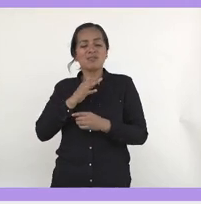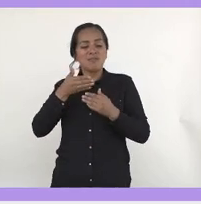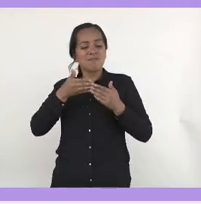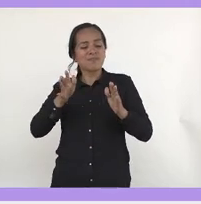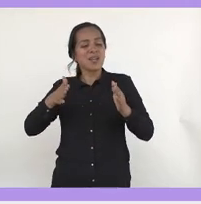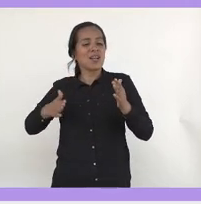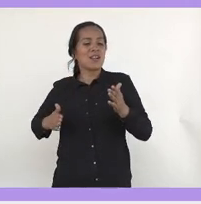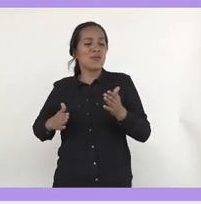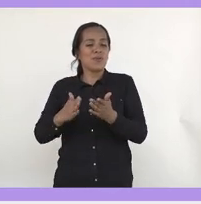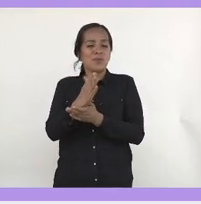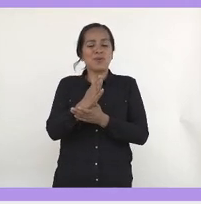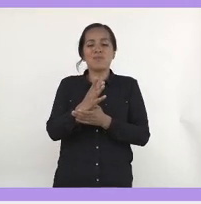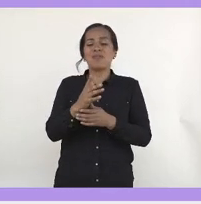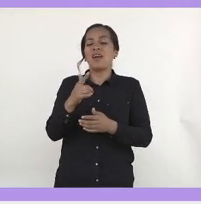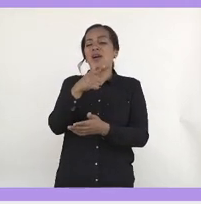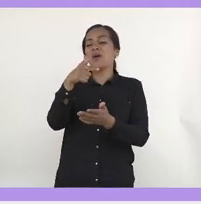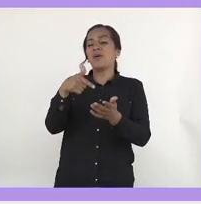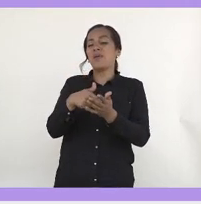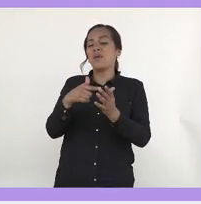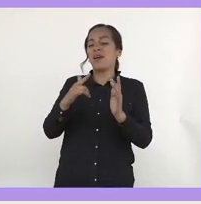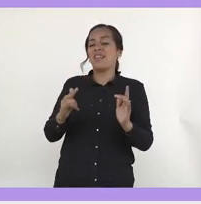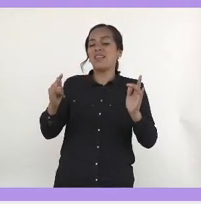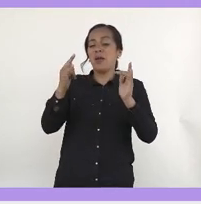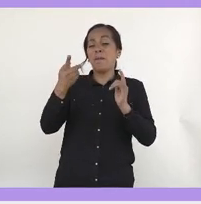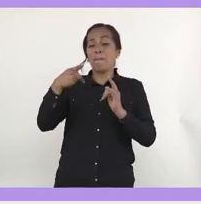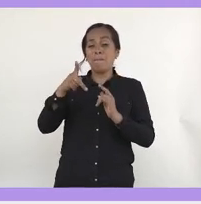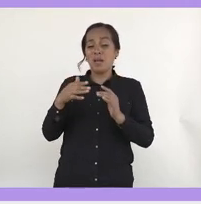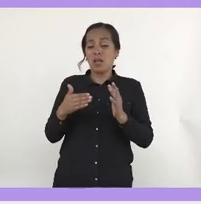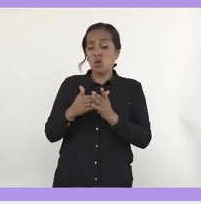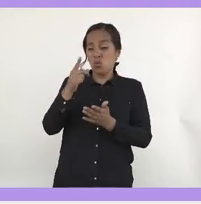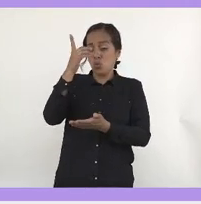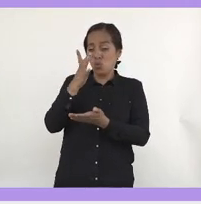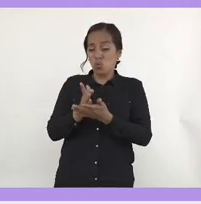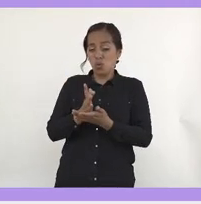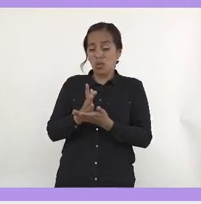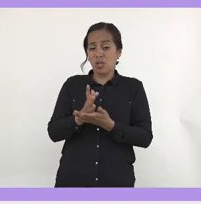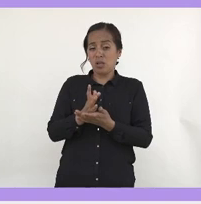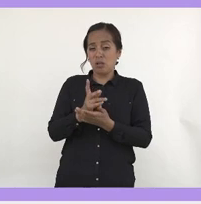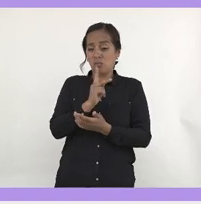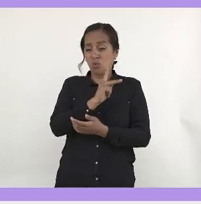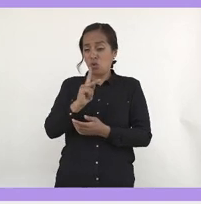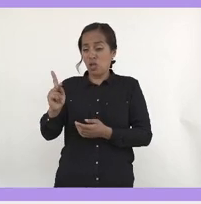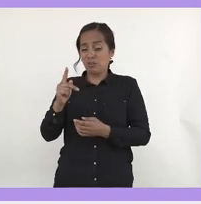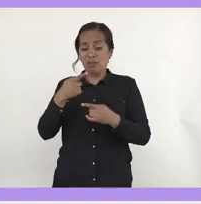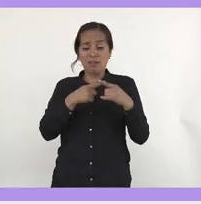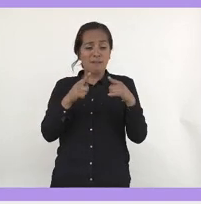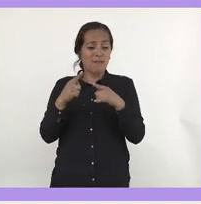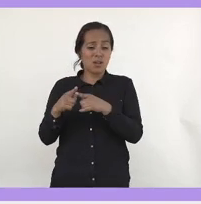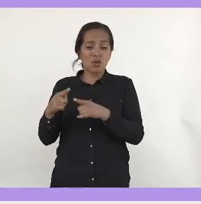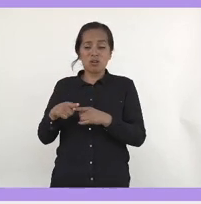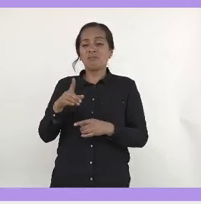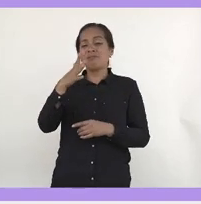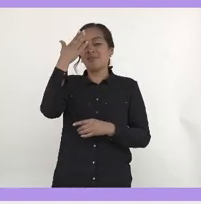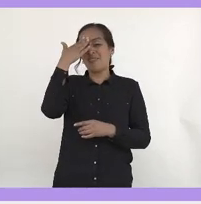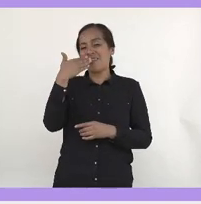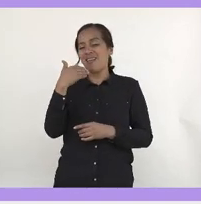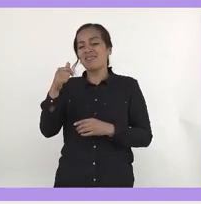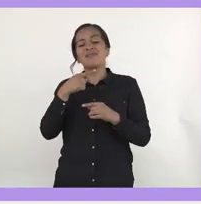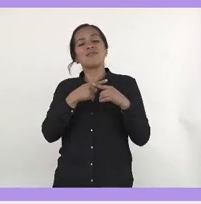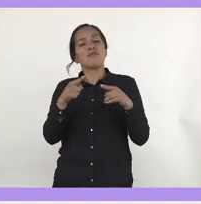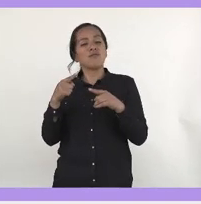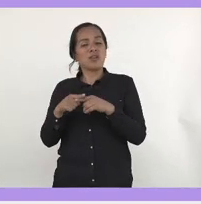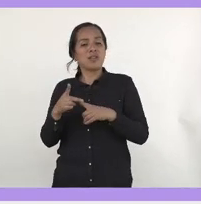puerta de entrada una cancha de fútbol pero no hay que limitarlas porque todas son diferentes y todas tienen talentos diferentes pero